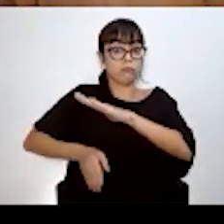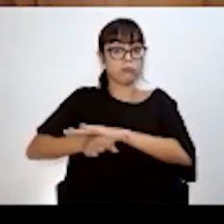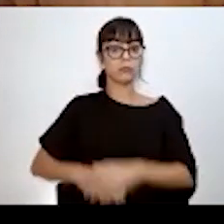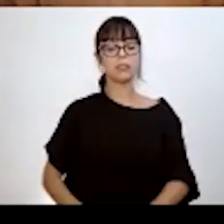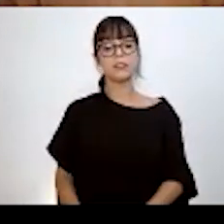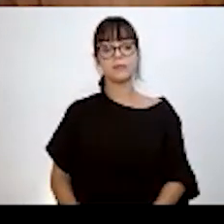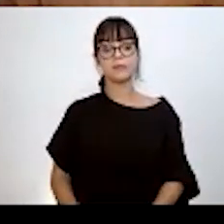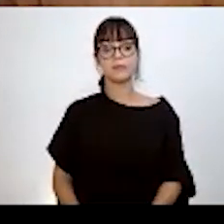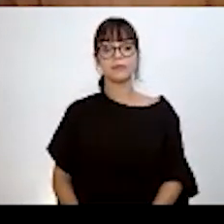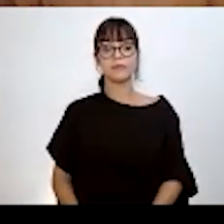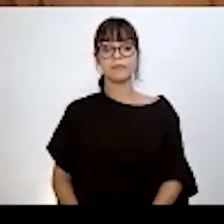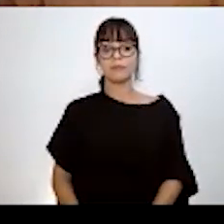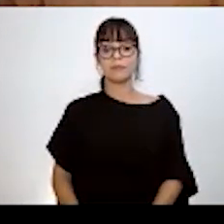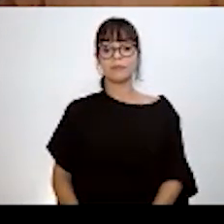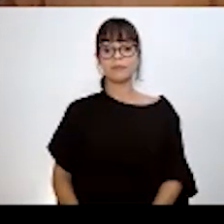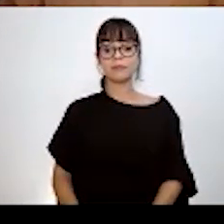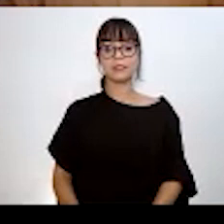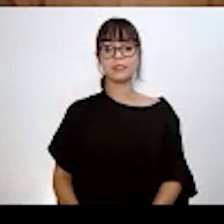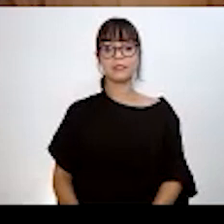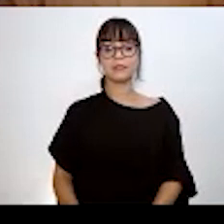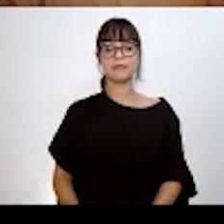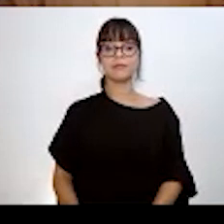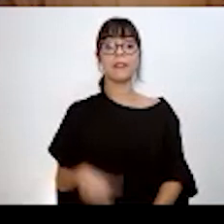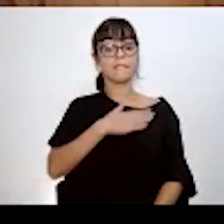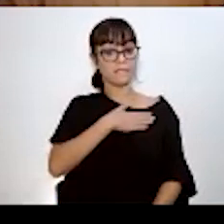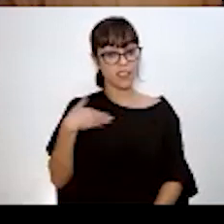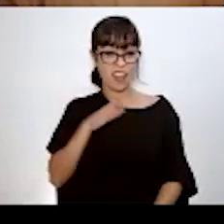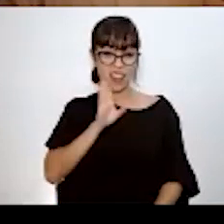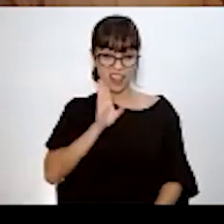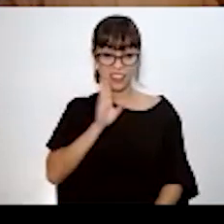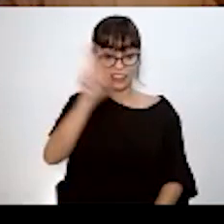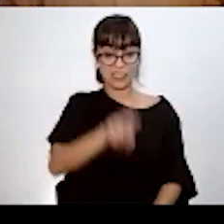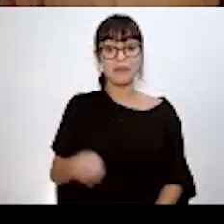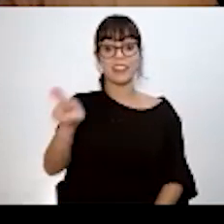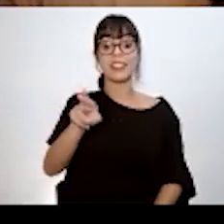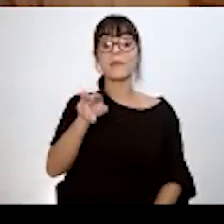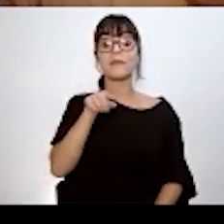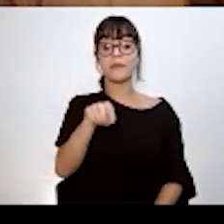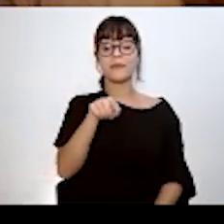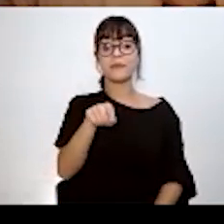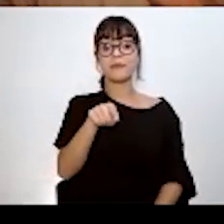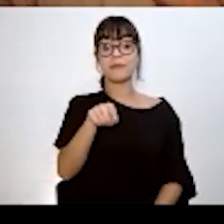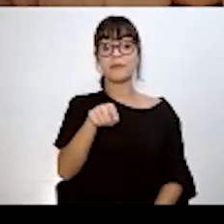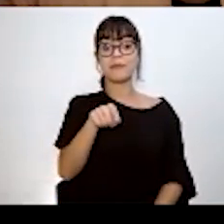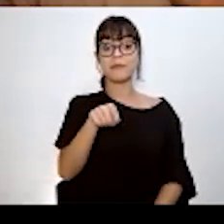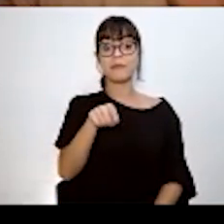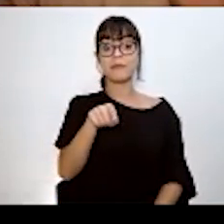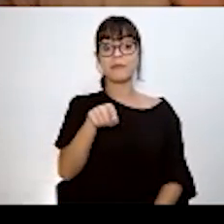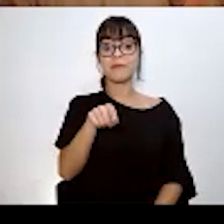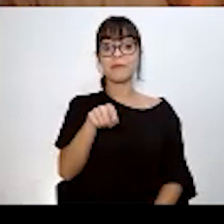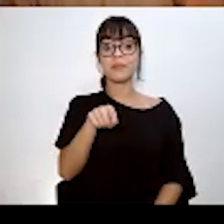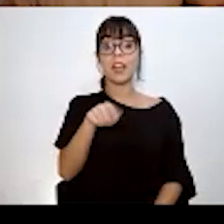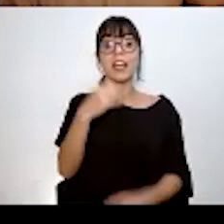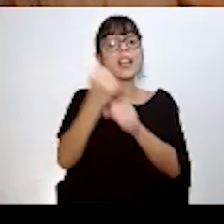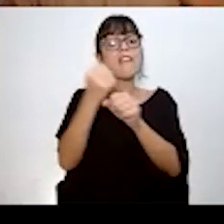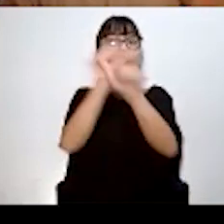Y sí que me gustaría seguir insistiendo en lo que les decía antes. Estamos hablando de que se propone un modelo de trabajo.